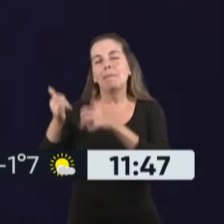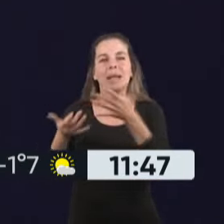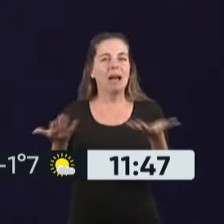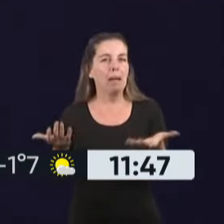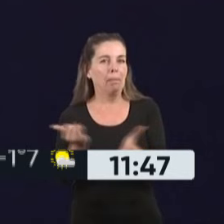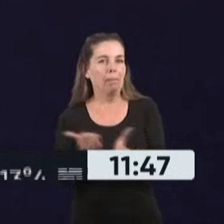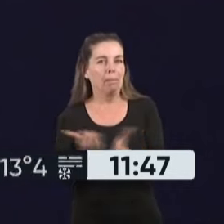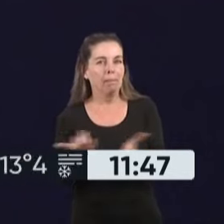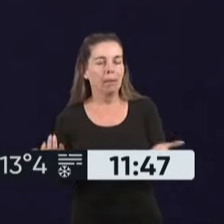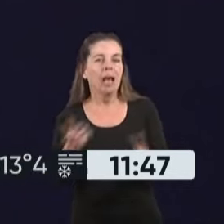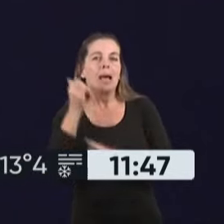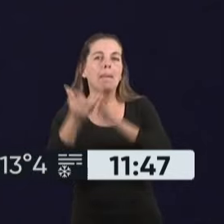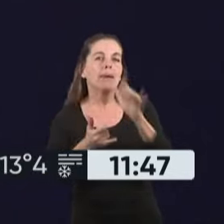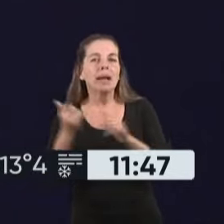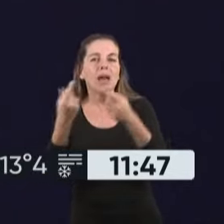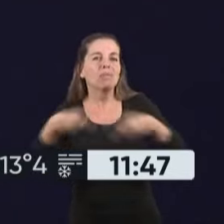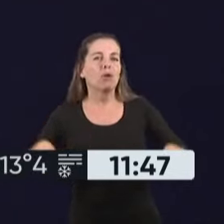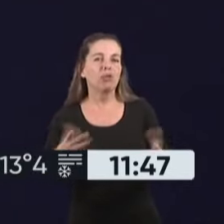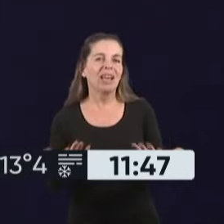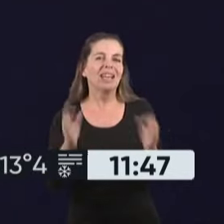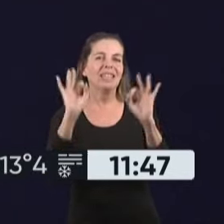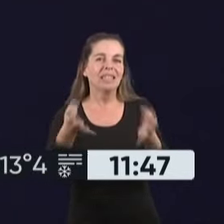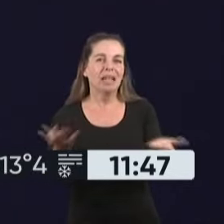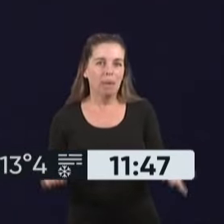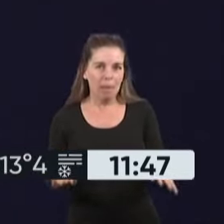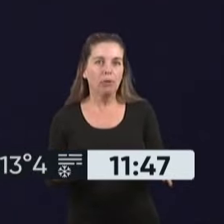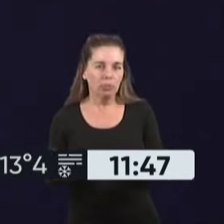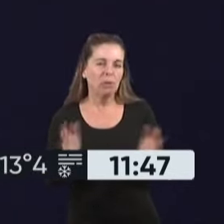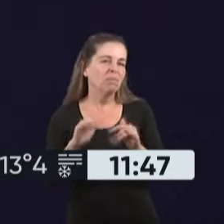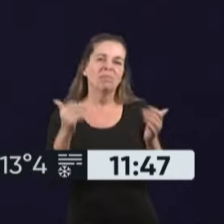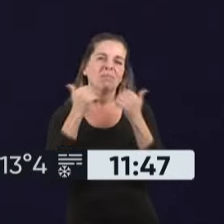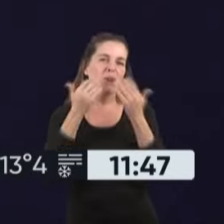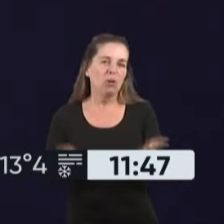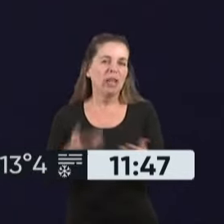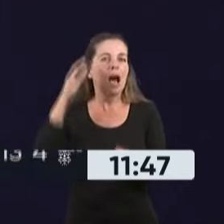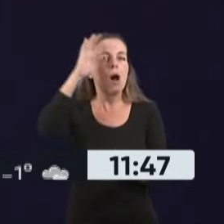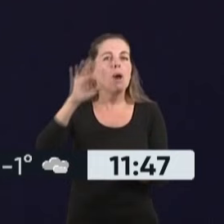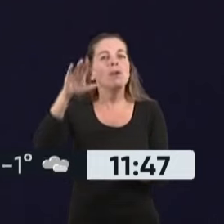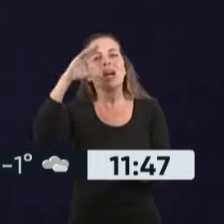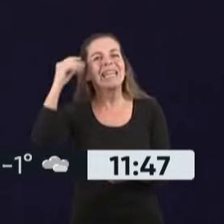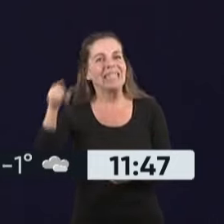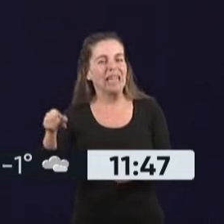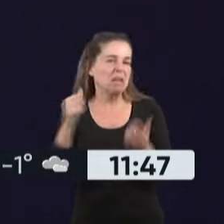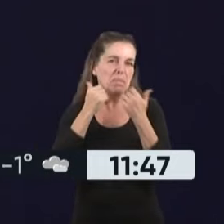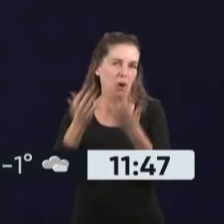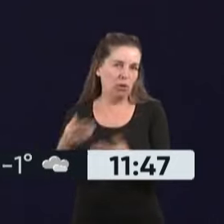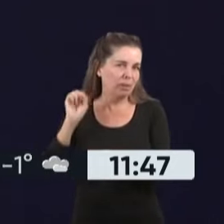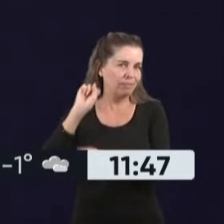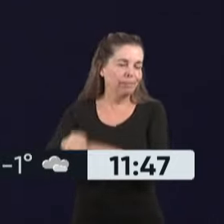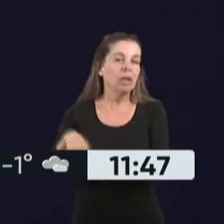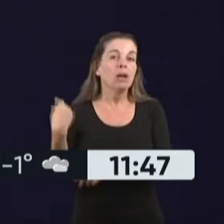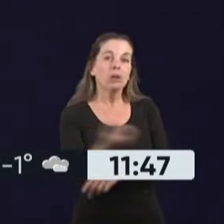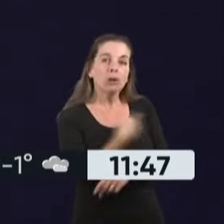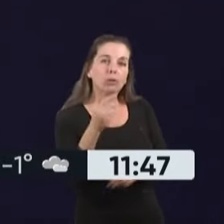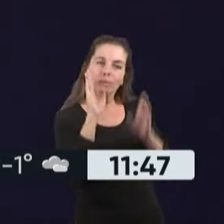elemental, lo fundamental y lo obvio. Pero bueno, no importa, en definitiva no importa lo que ella crea, lo que sí importa es lo que nosotros creemos. Y nosotros